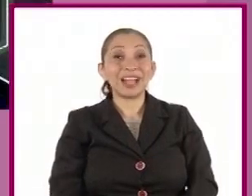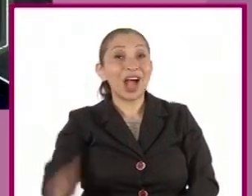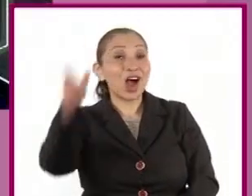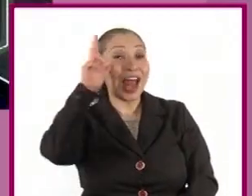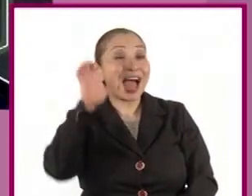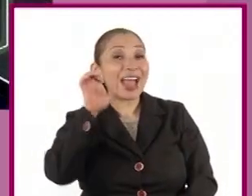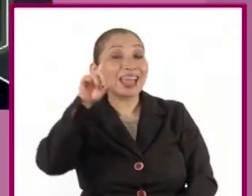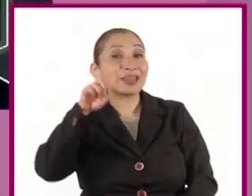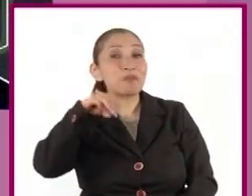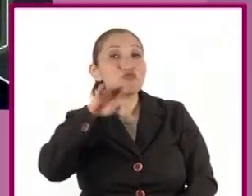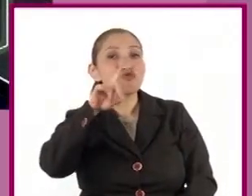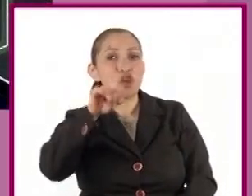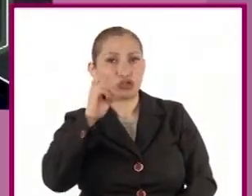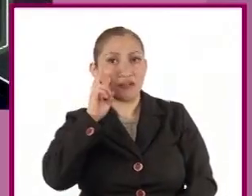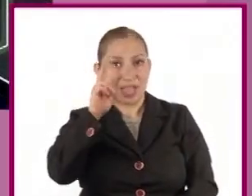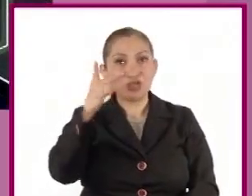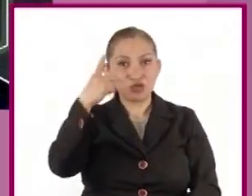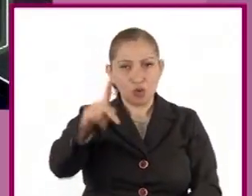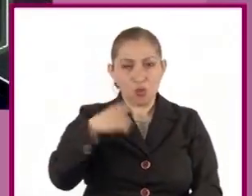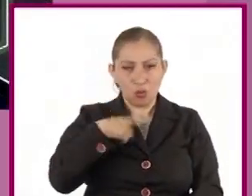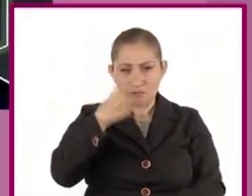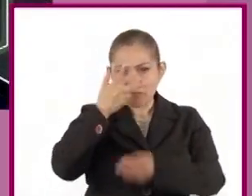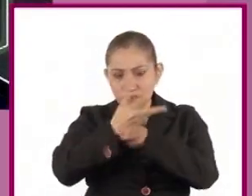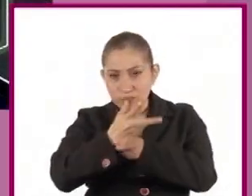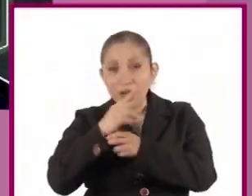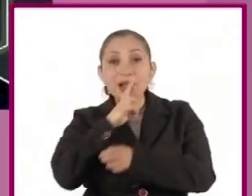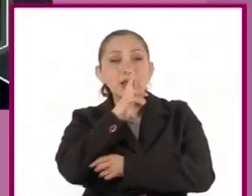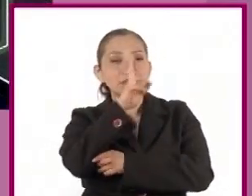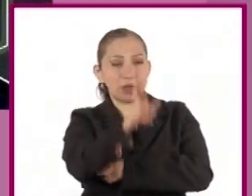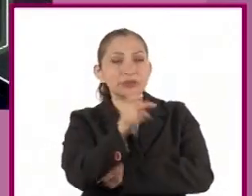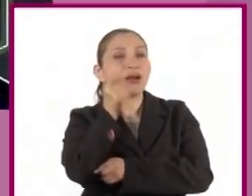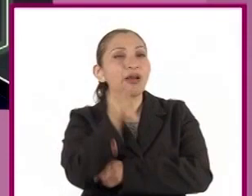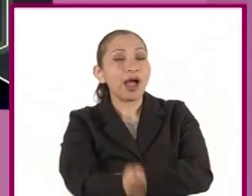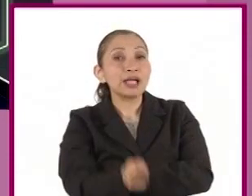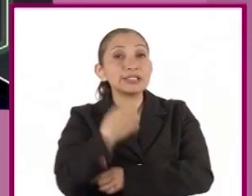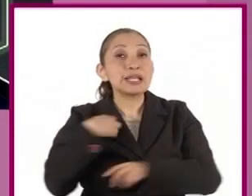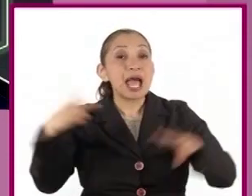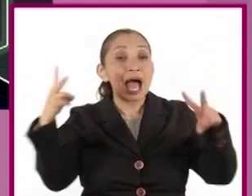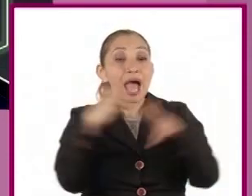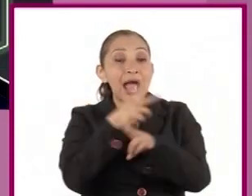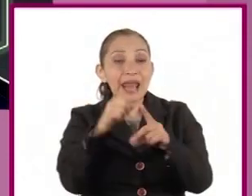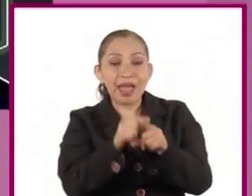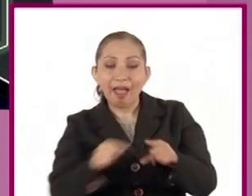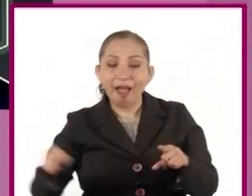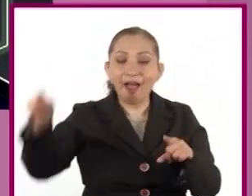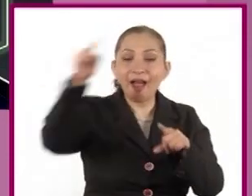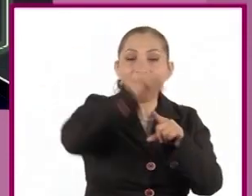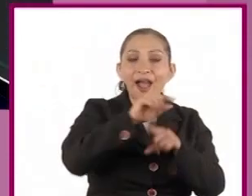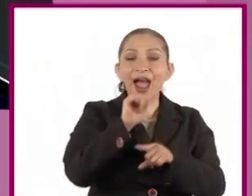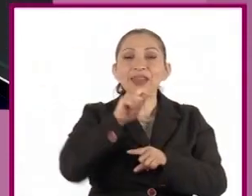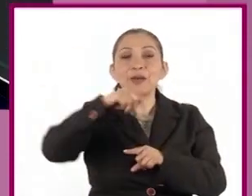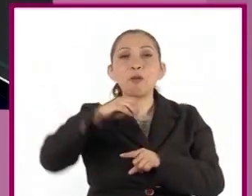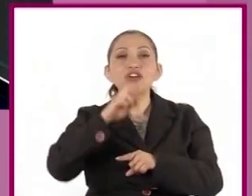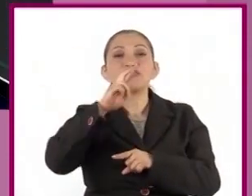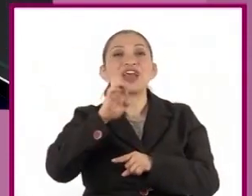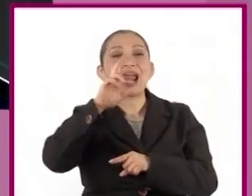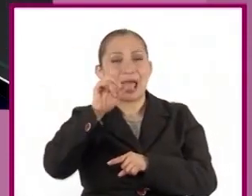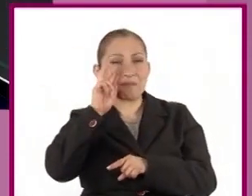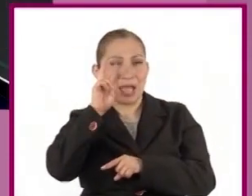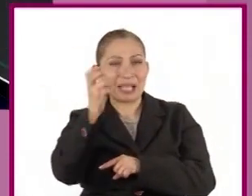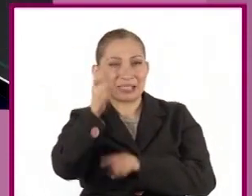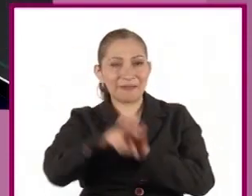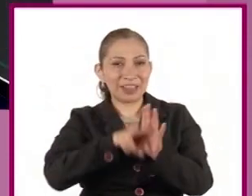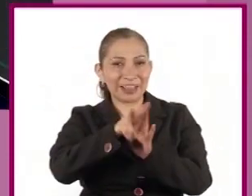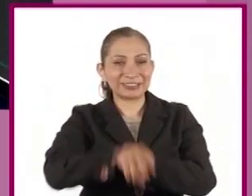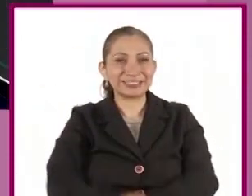Hola Edmundo, estoy viendo tu transmisión. La respuesta radica en la circulación general de la atmósfera. Los invito a ver la